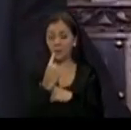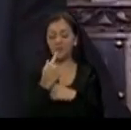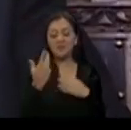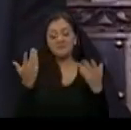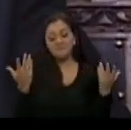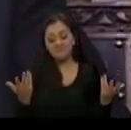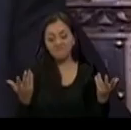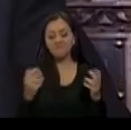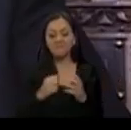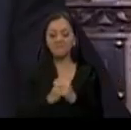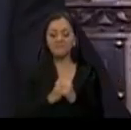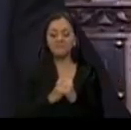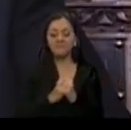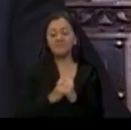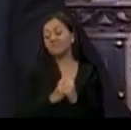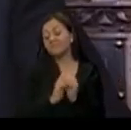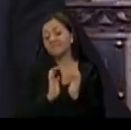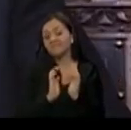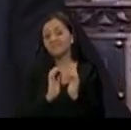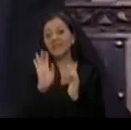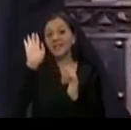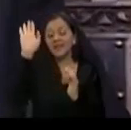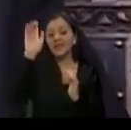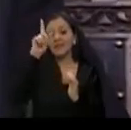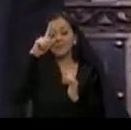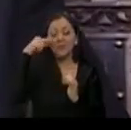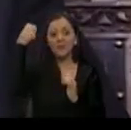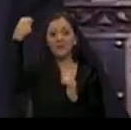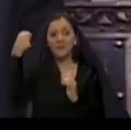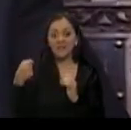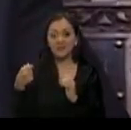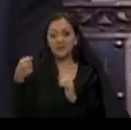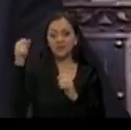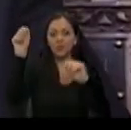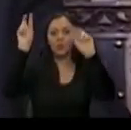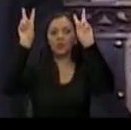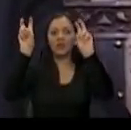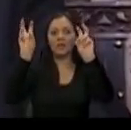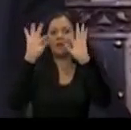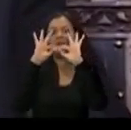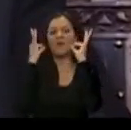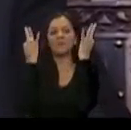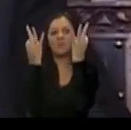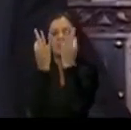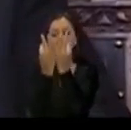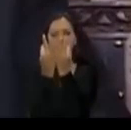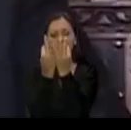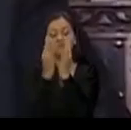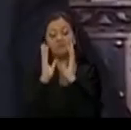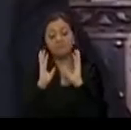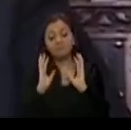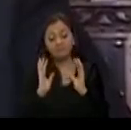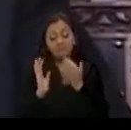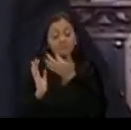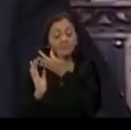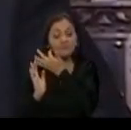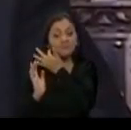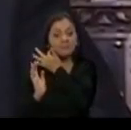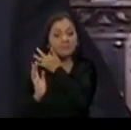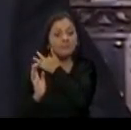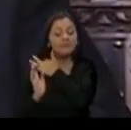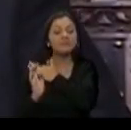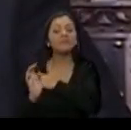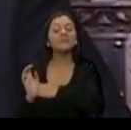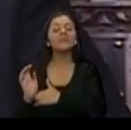a tocar de Santo Padre en el tema familia. Y ya tenemos bastante